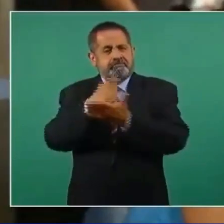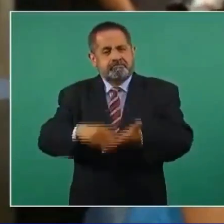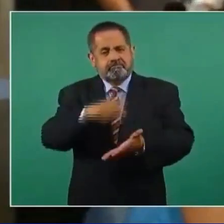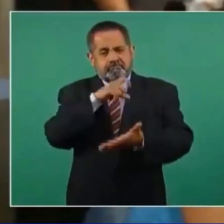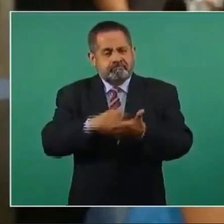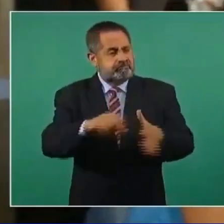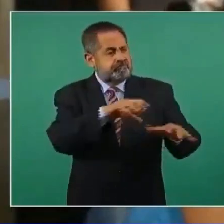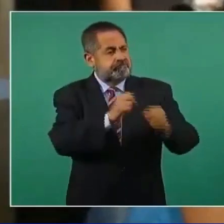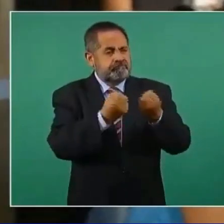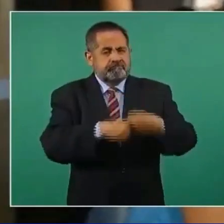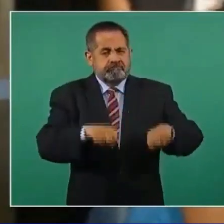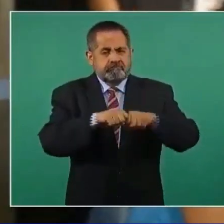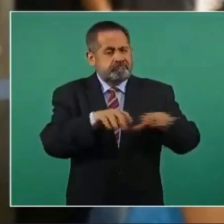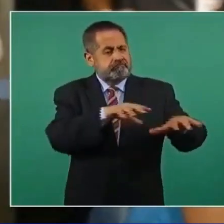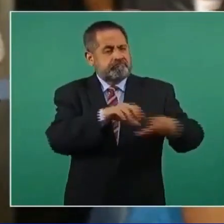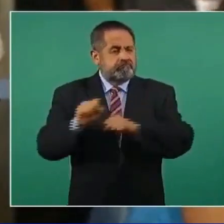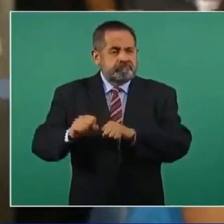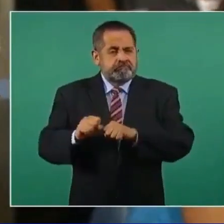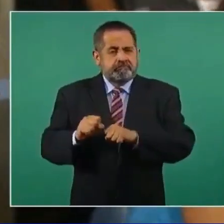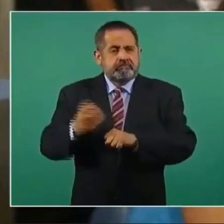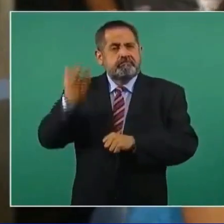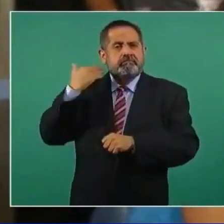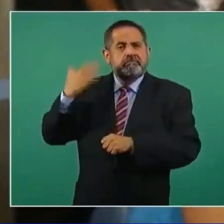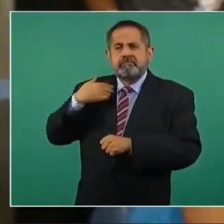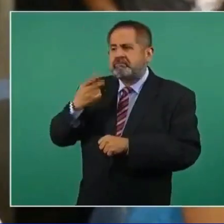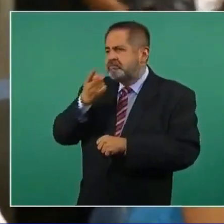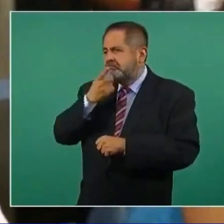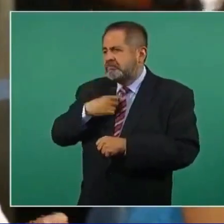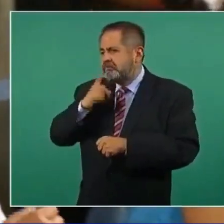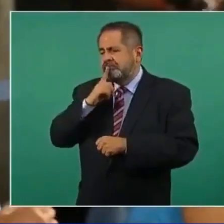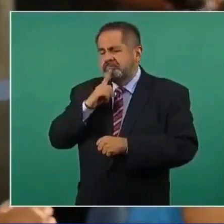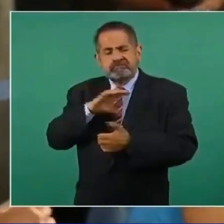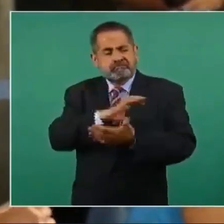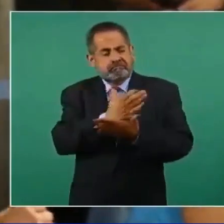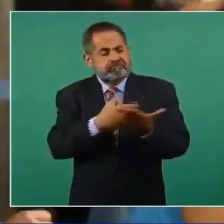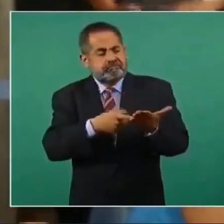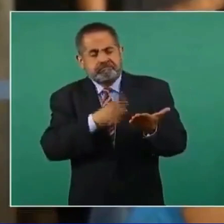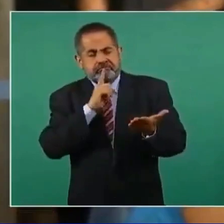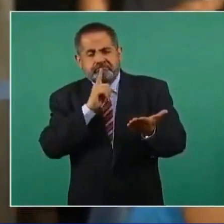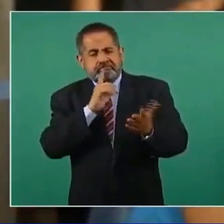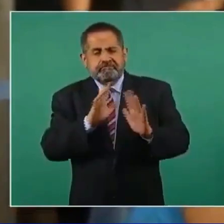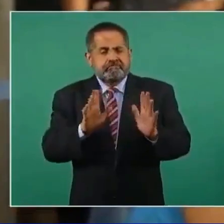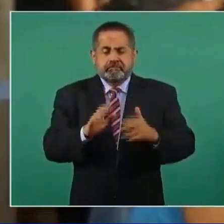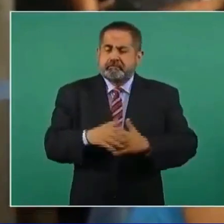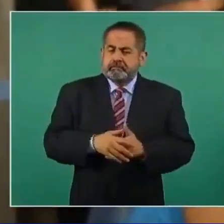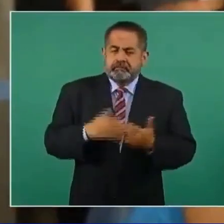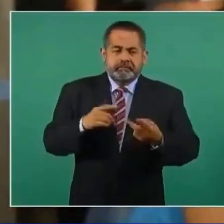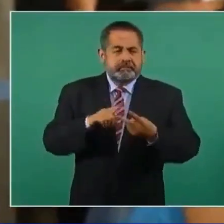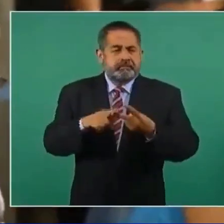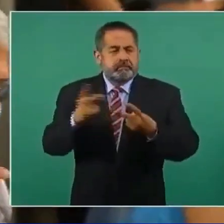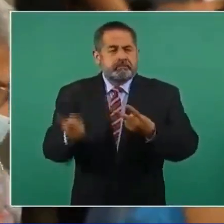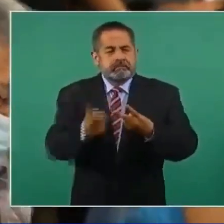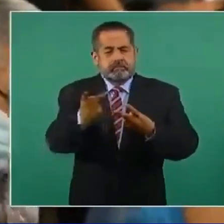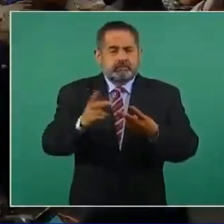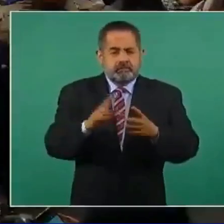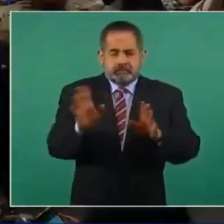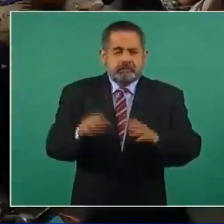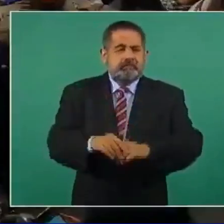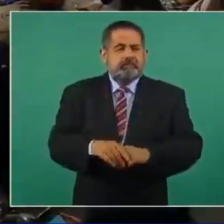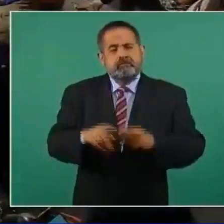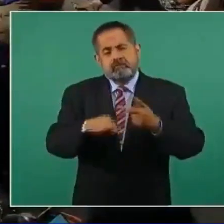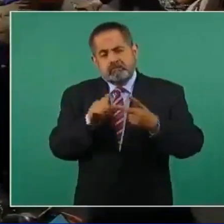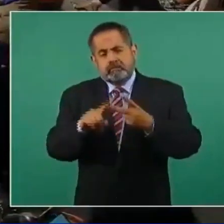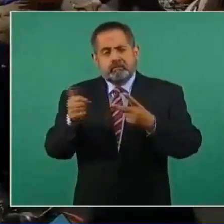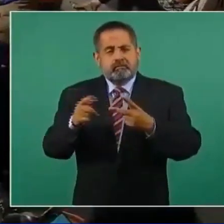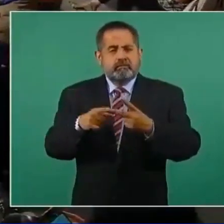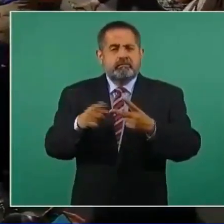estas acciones? Si era desventajoso el contrato que se tenía. Y preguntarle, bueno, si quiere esa, y le